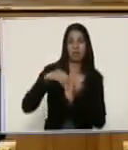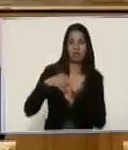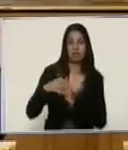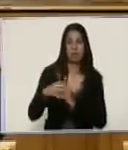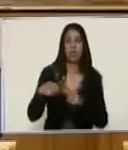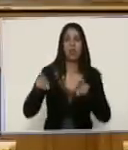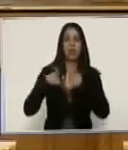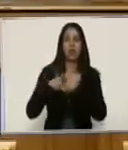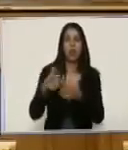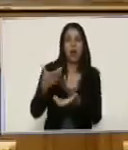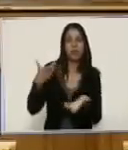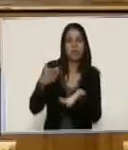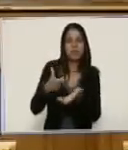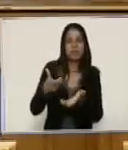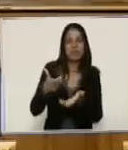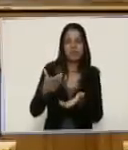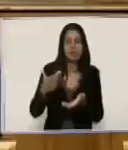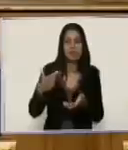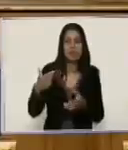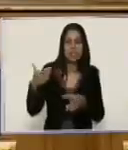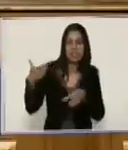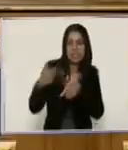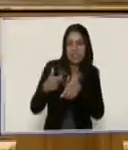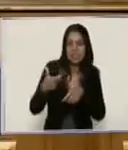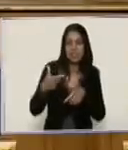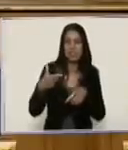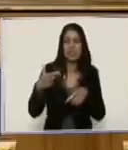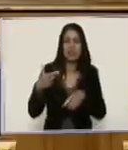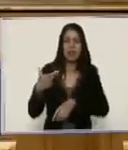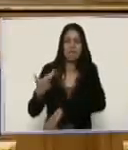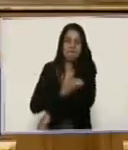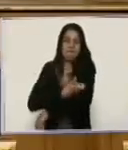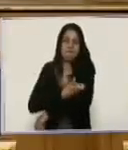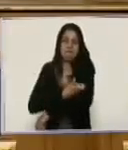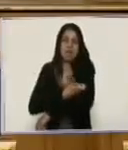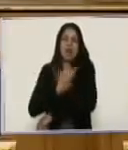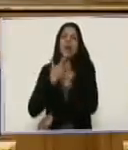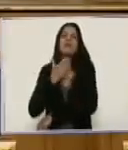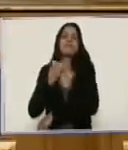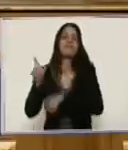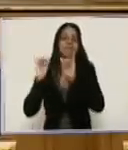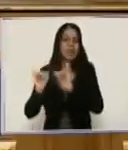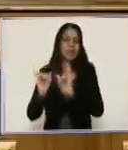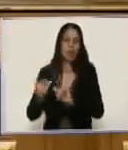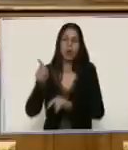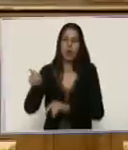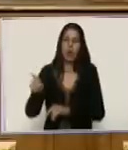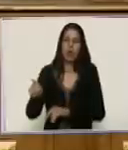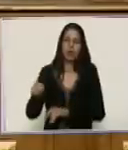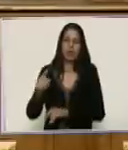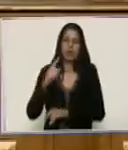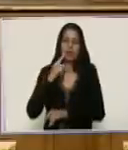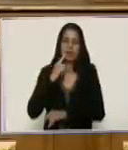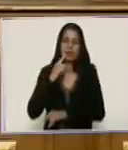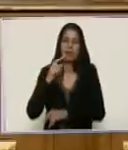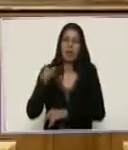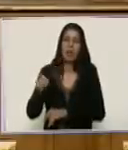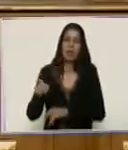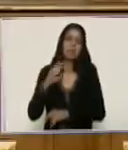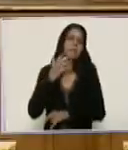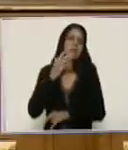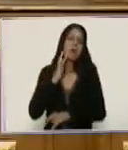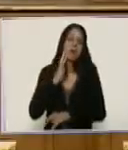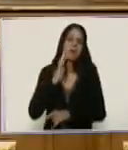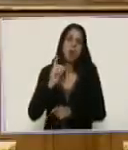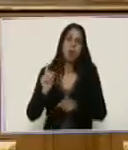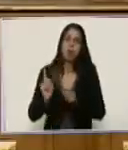inyectadora desechable, en la cual en cualquier momento él no va a seguir siendo el secretario general de la